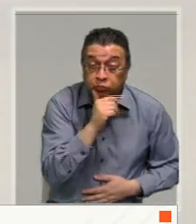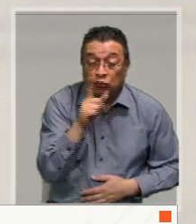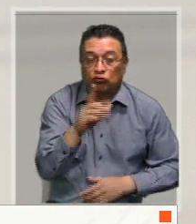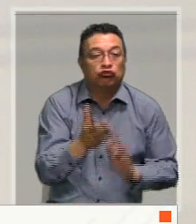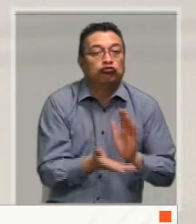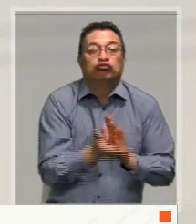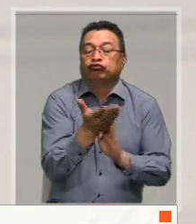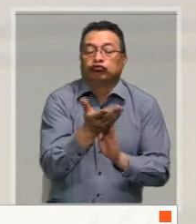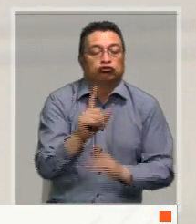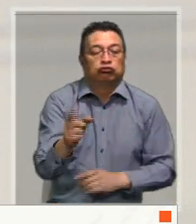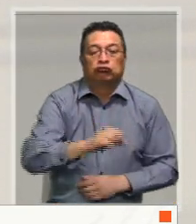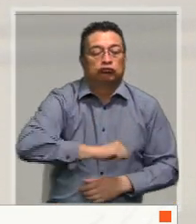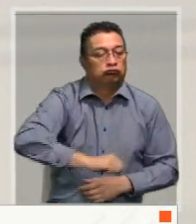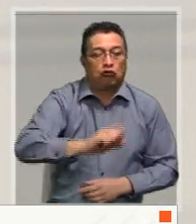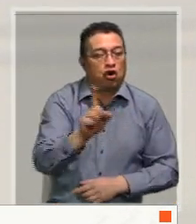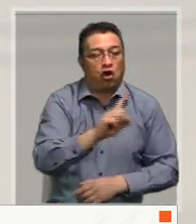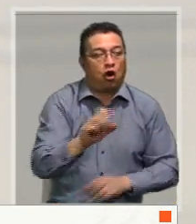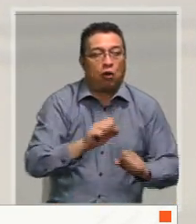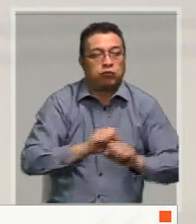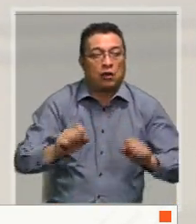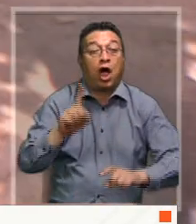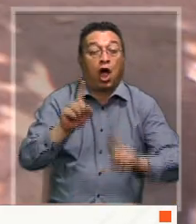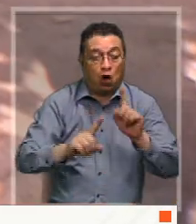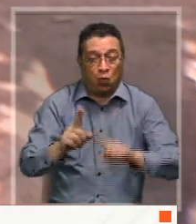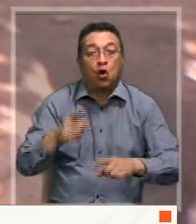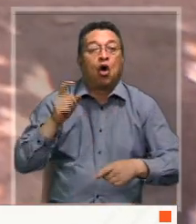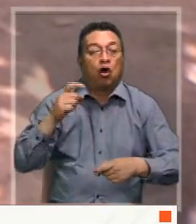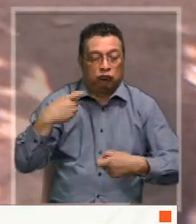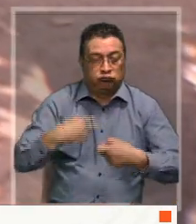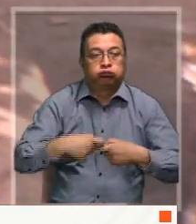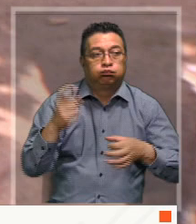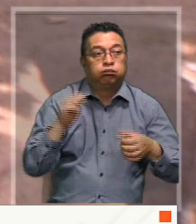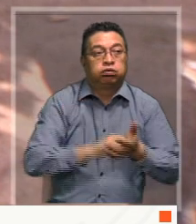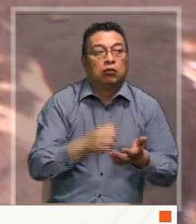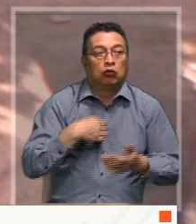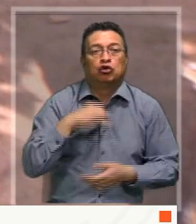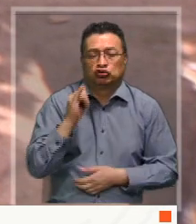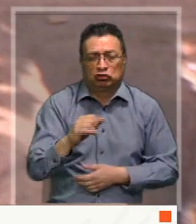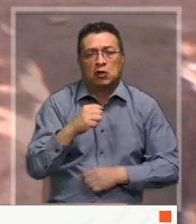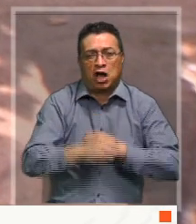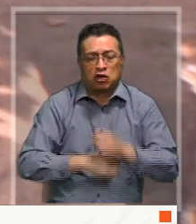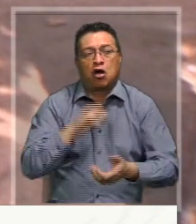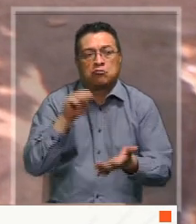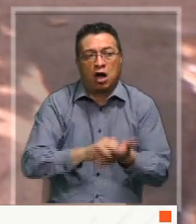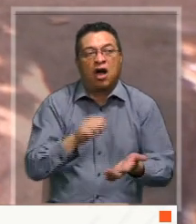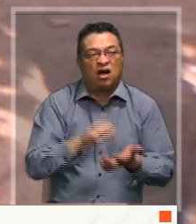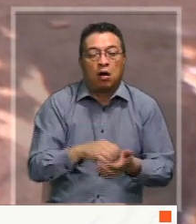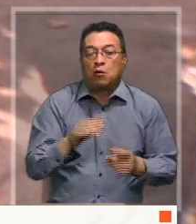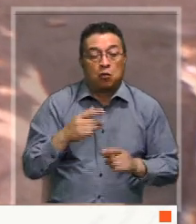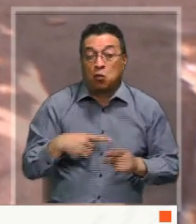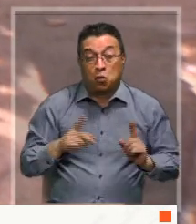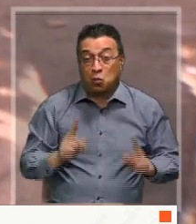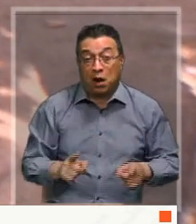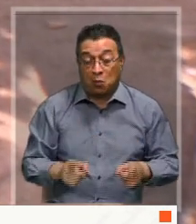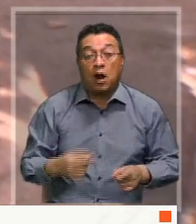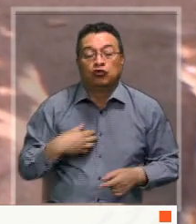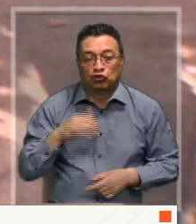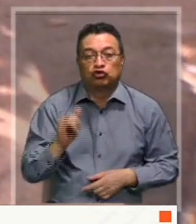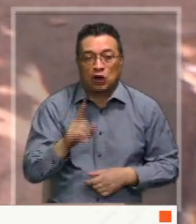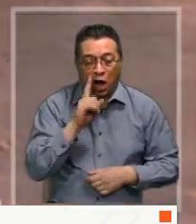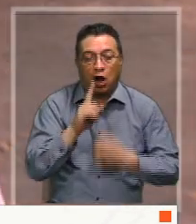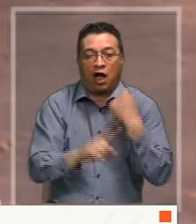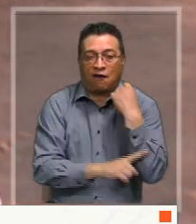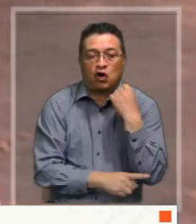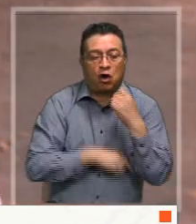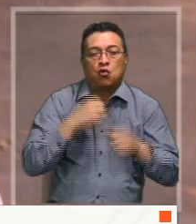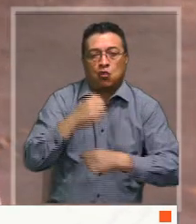pueden reajustarle. Aún así, hay afiliados que lo harán. La verdad es que lo hago todos los años. ¿Y lo vas a hacer este año igual? O sea, sí, hay un abogado que lo hace